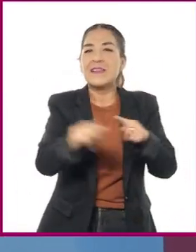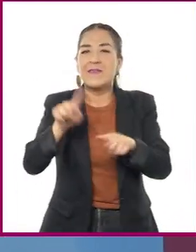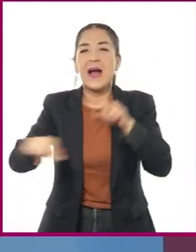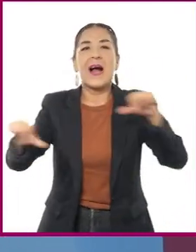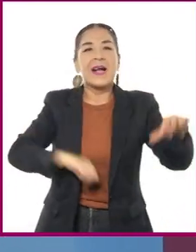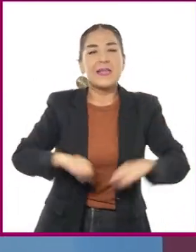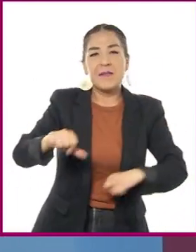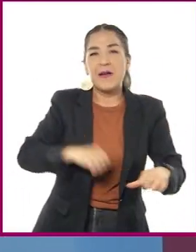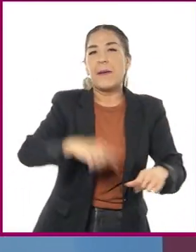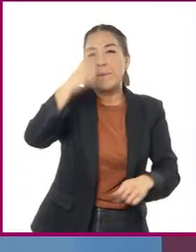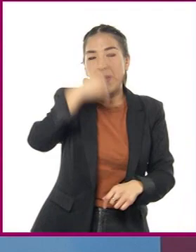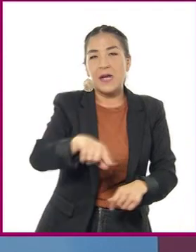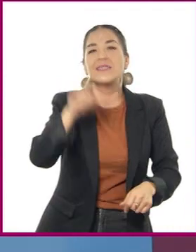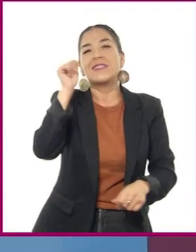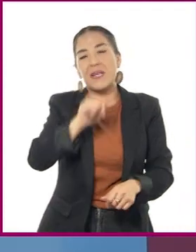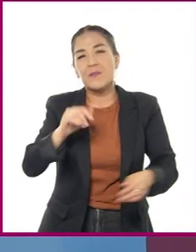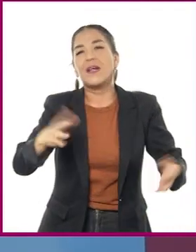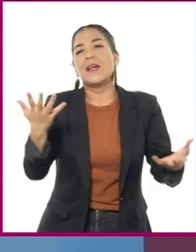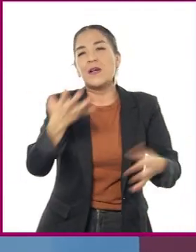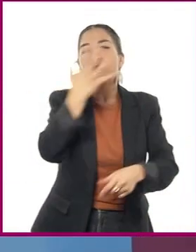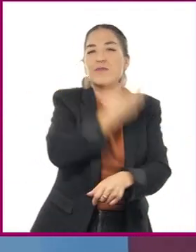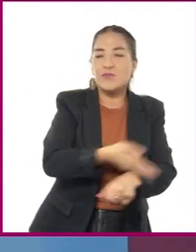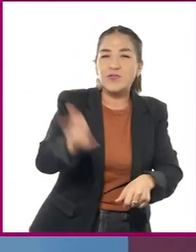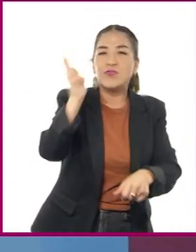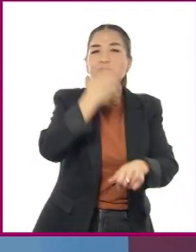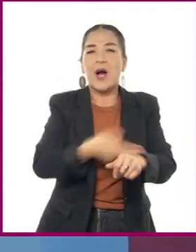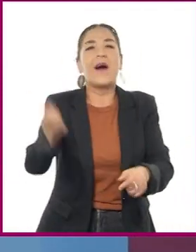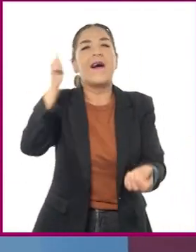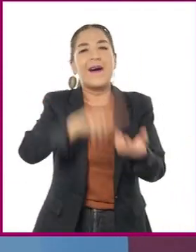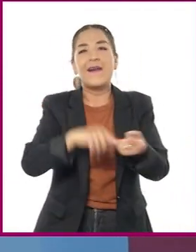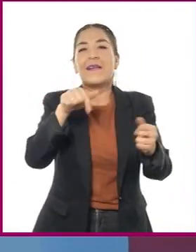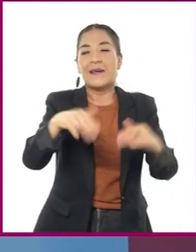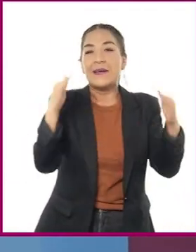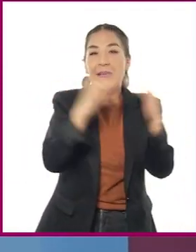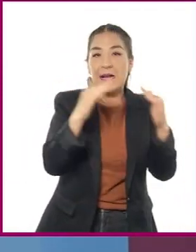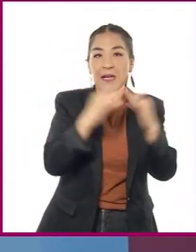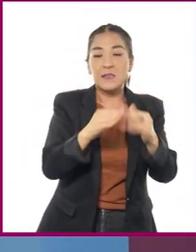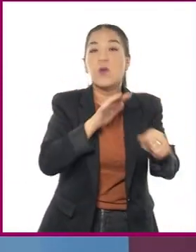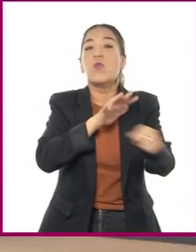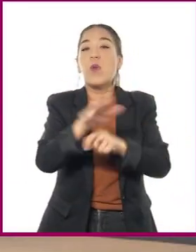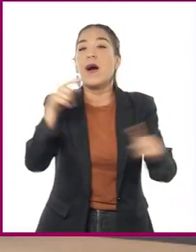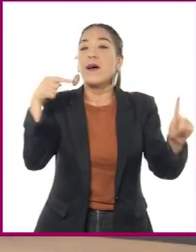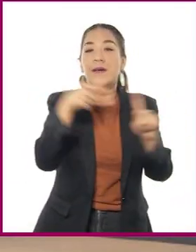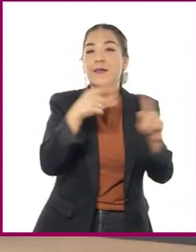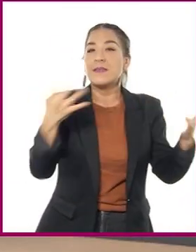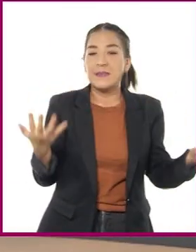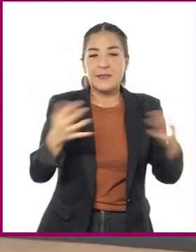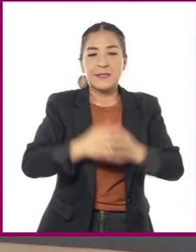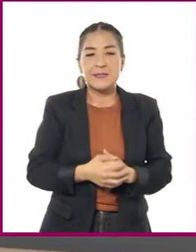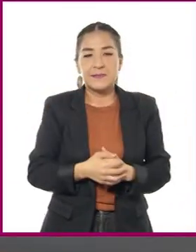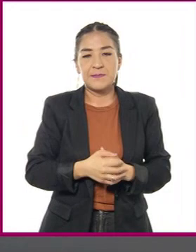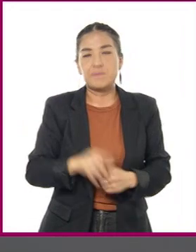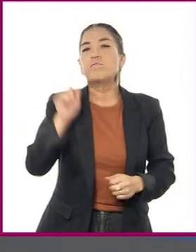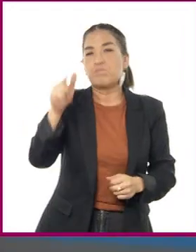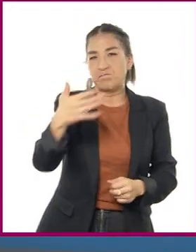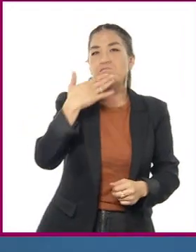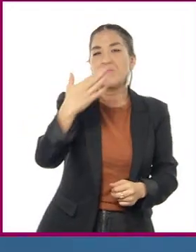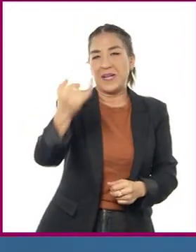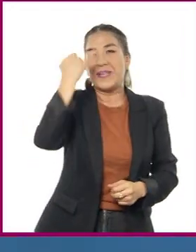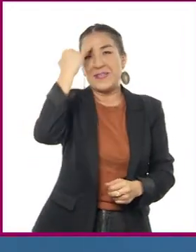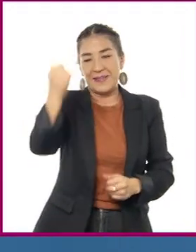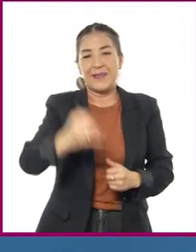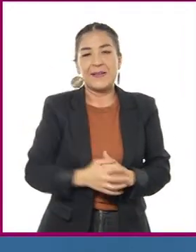que tenemos regularmente en casa? ¿Y a qué sector económico pertenecen? Me parece una estupenda